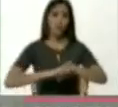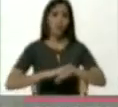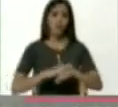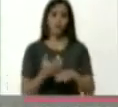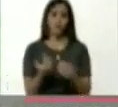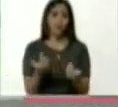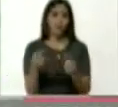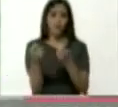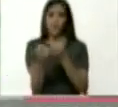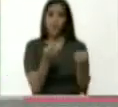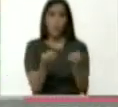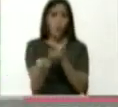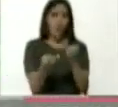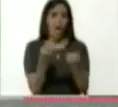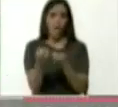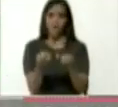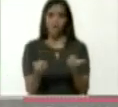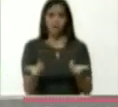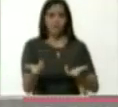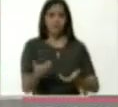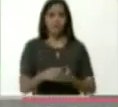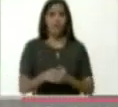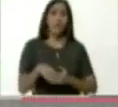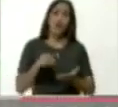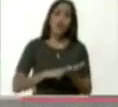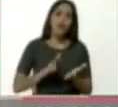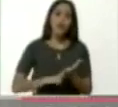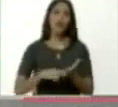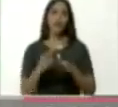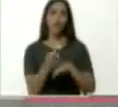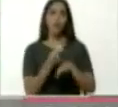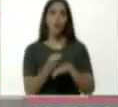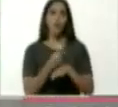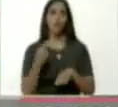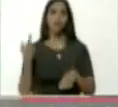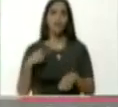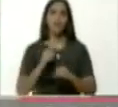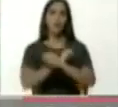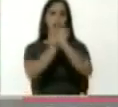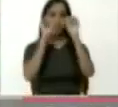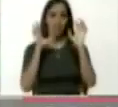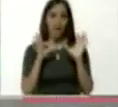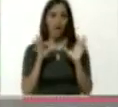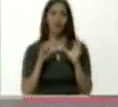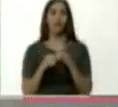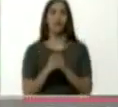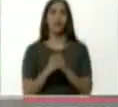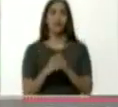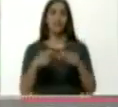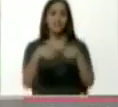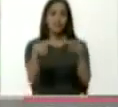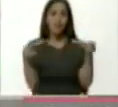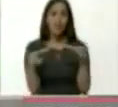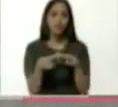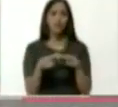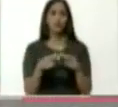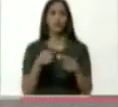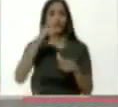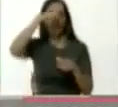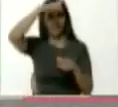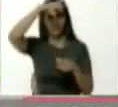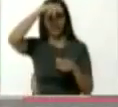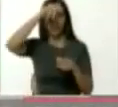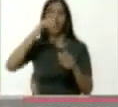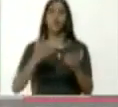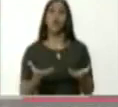diversionistas. La verdad es que el gobierno tiene muy clara la situación en la Amazonía. Los incendios